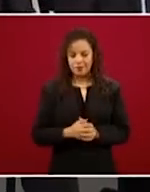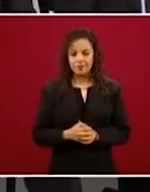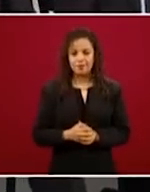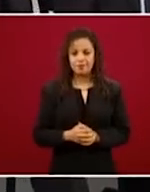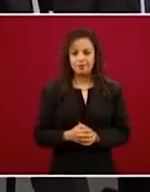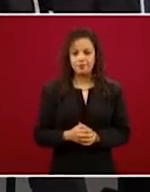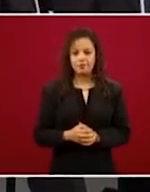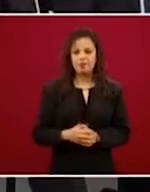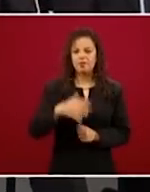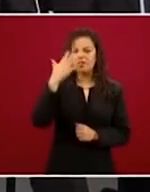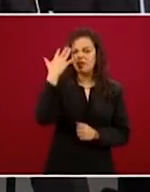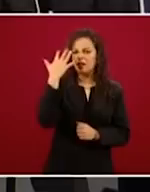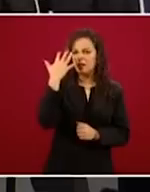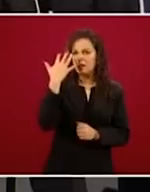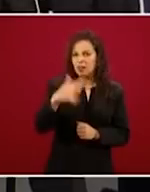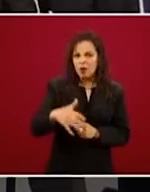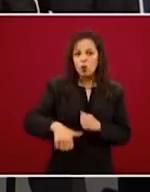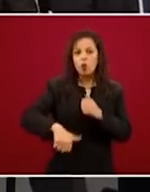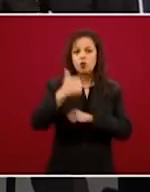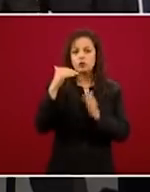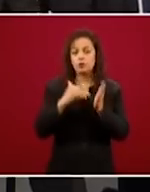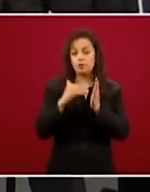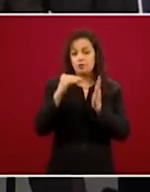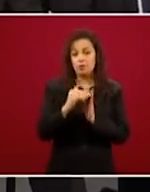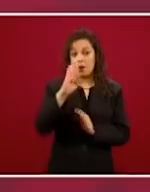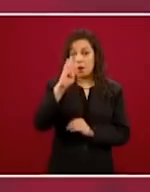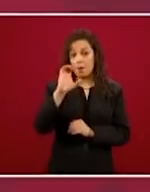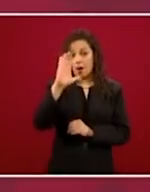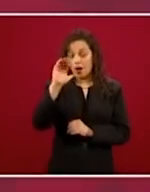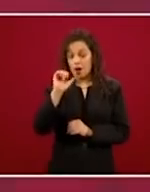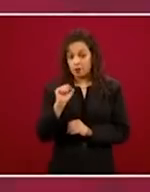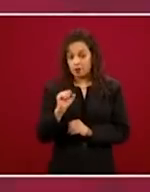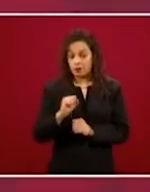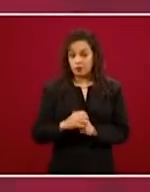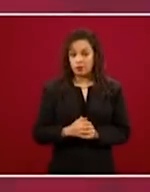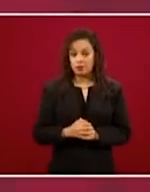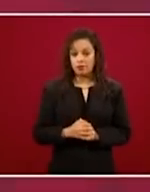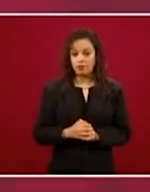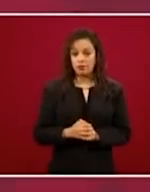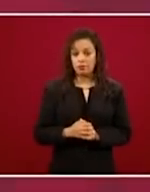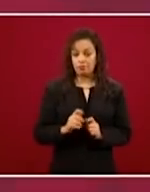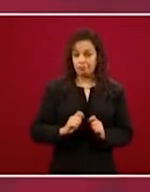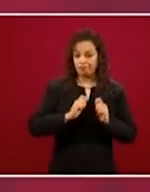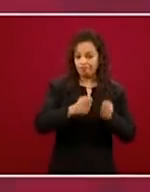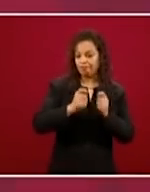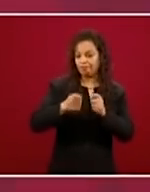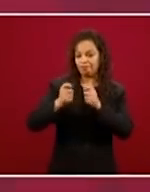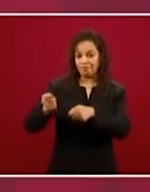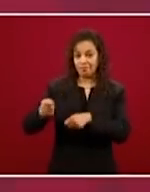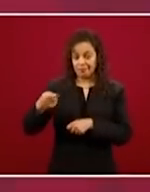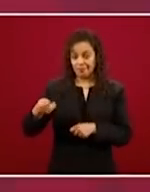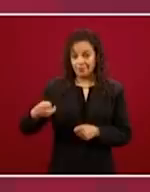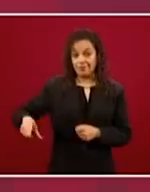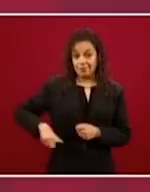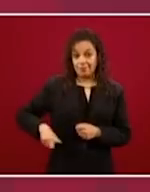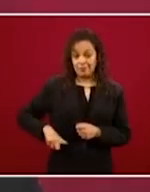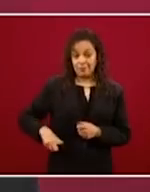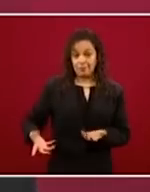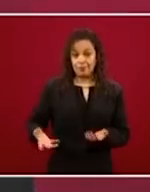10 o 11 millones de becas entregué el gobierno la mayoría